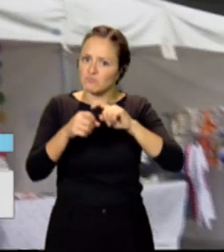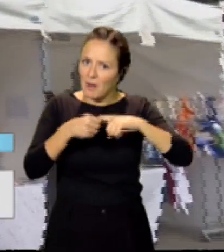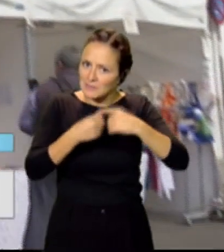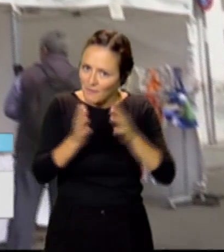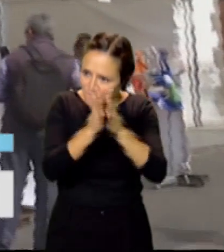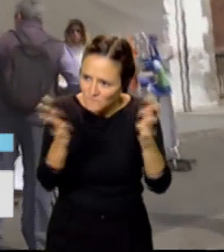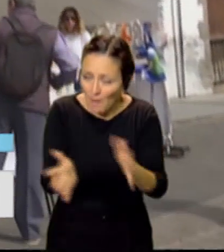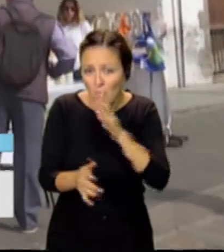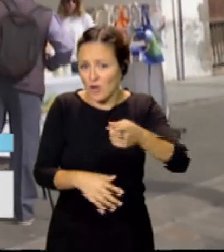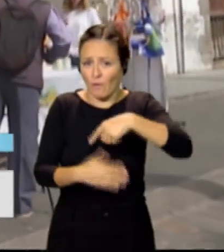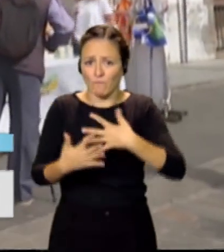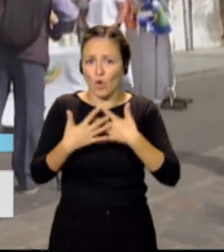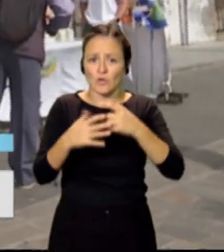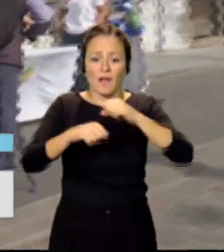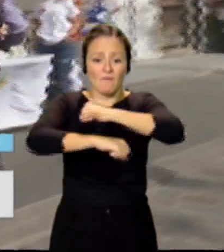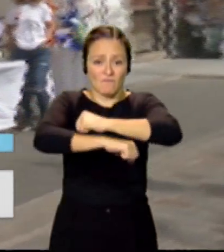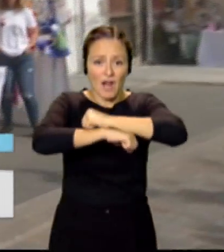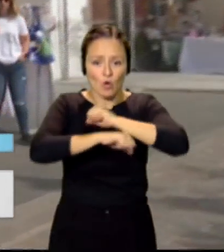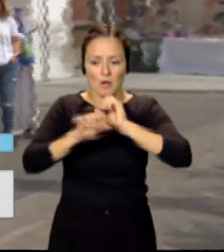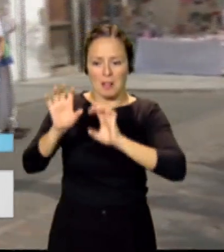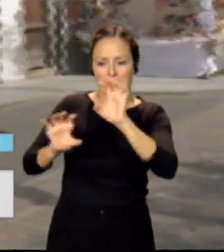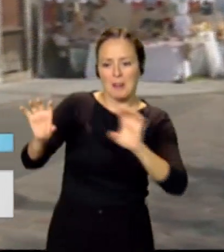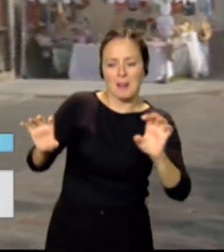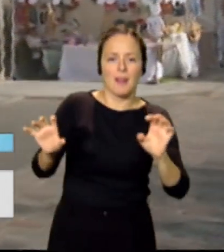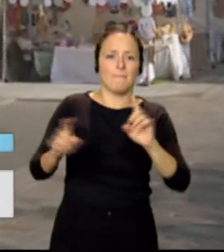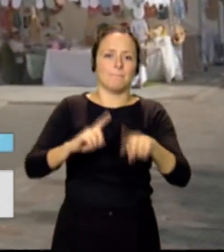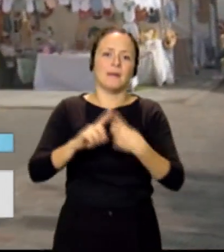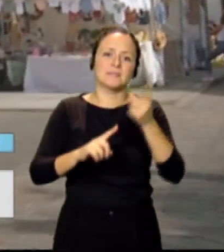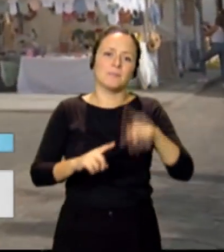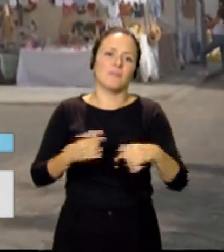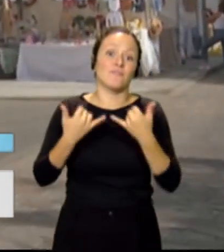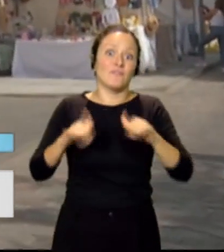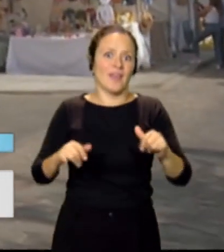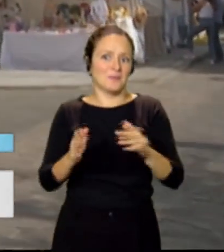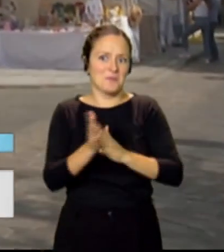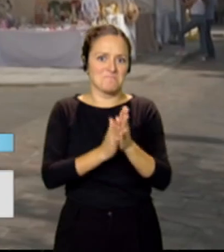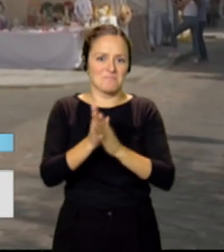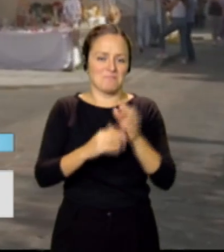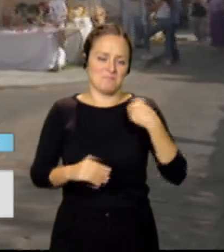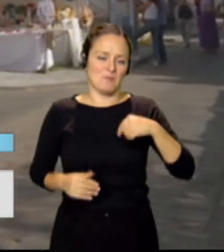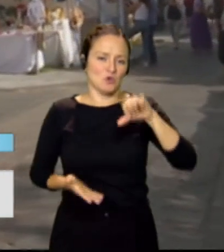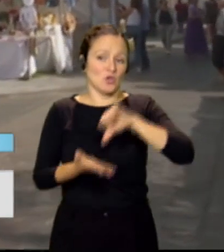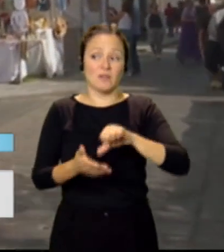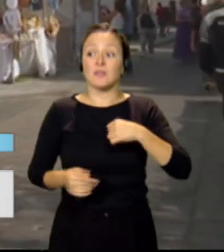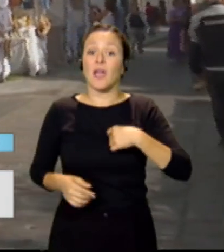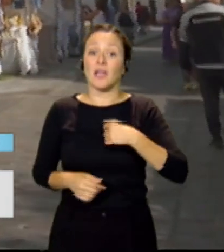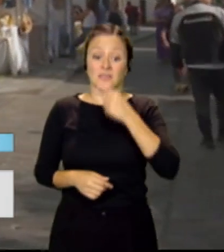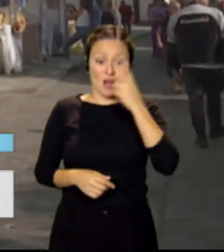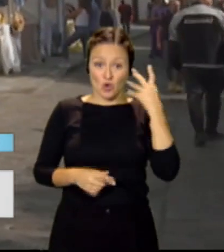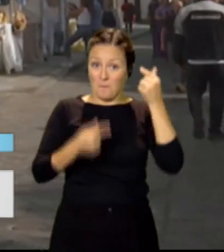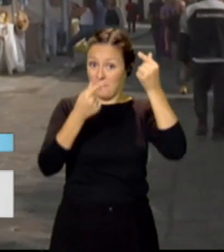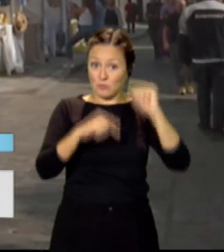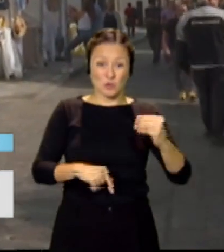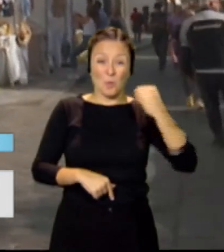han querido pues decorar los balcones, han querido pues mostrar ese espíritu festivo que tiene la ciudad. Con el mismo presupuesto que teníamos en otros años